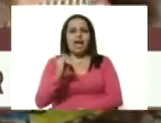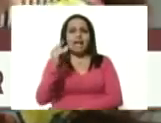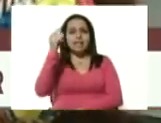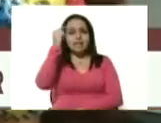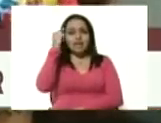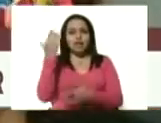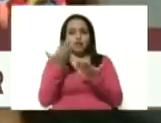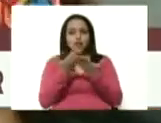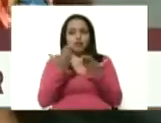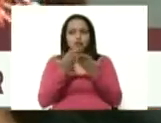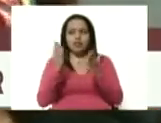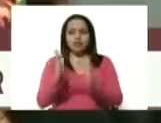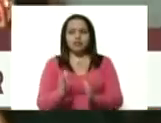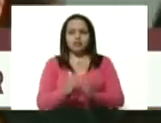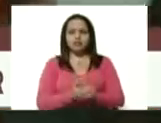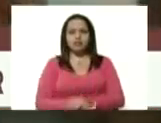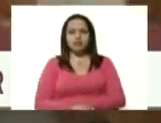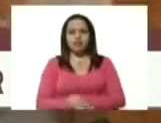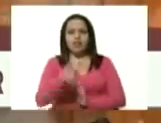Estudiante, de